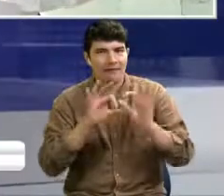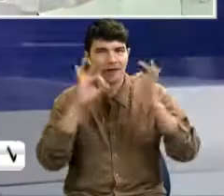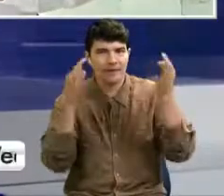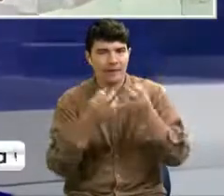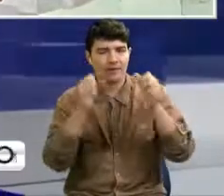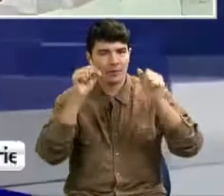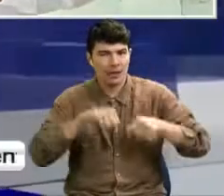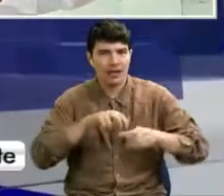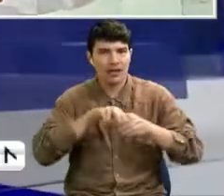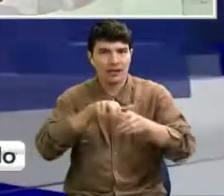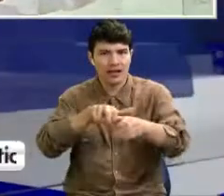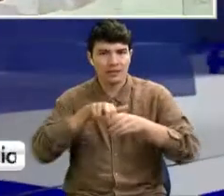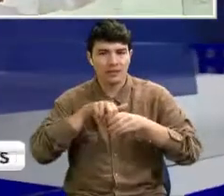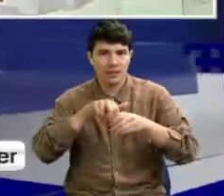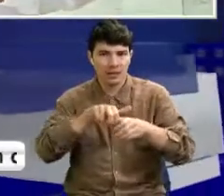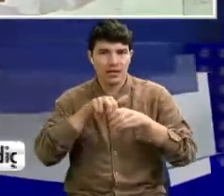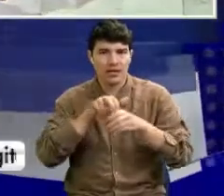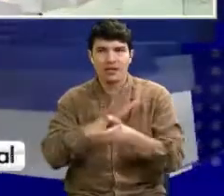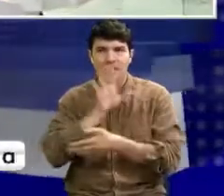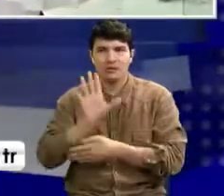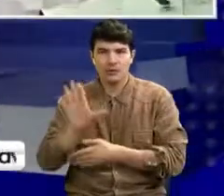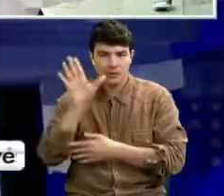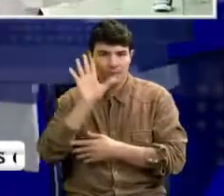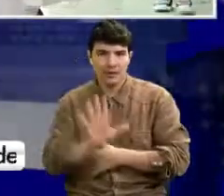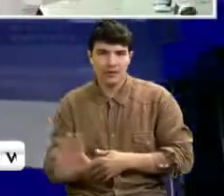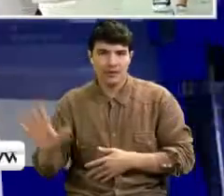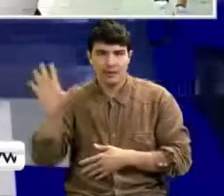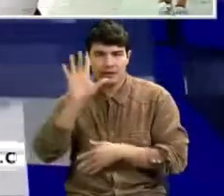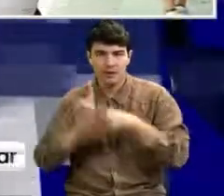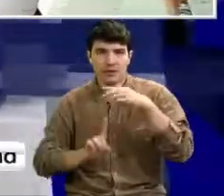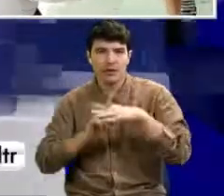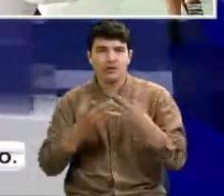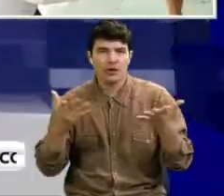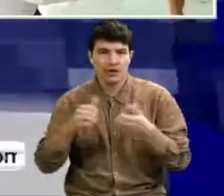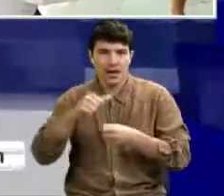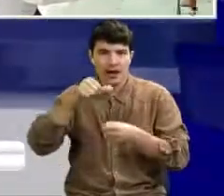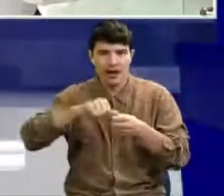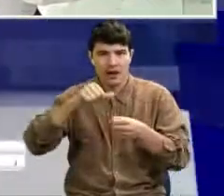el traslado a su departamento de origen, Arauca. Nos